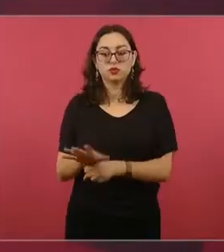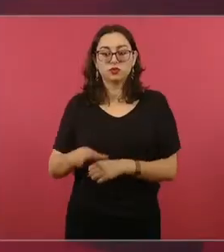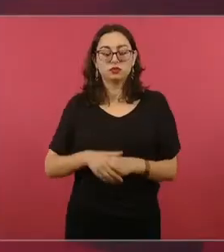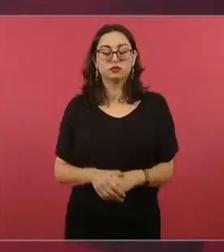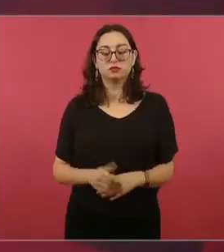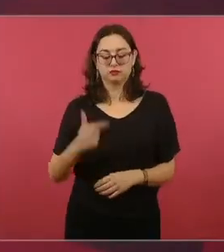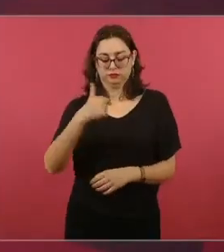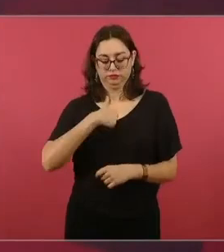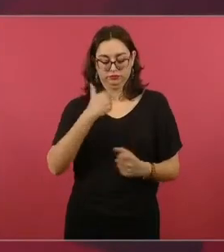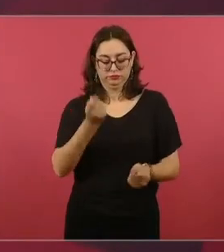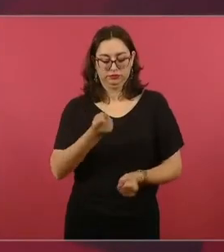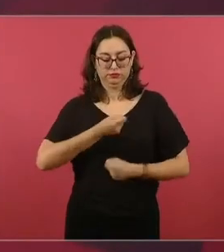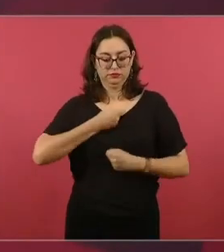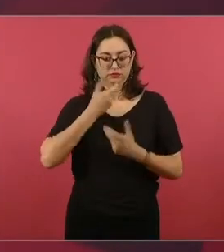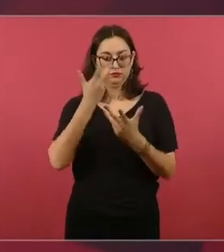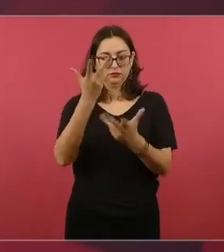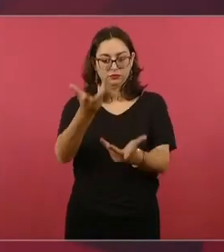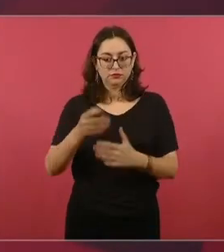aunque